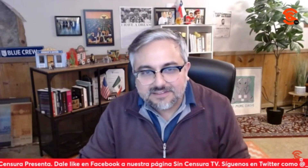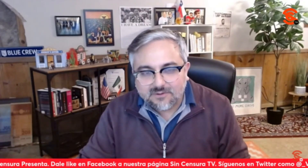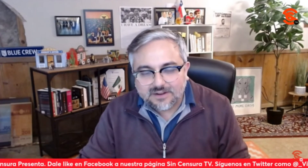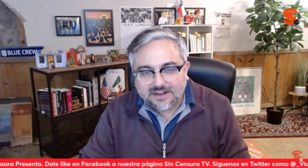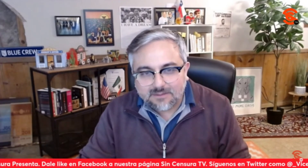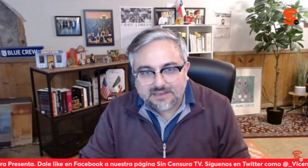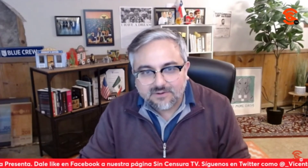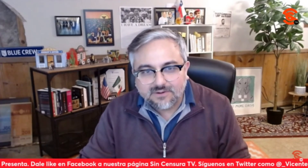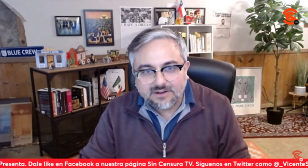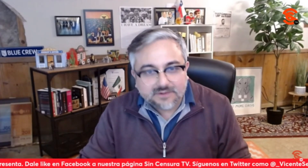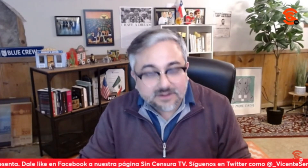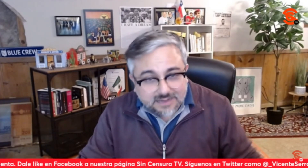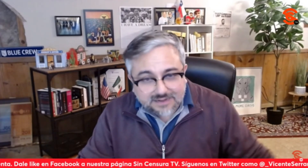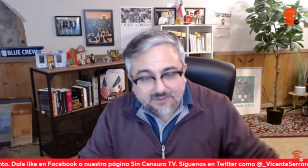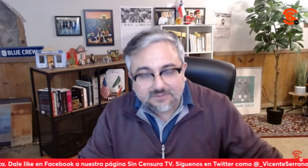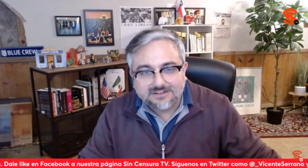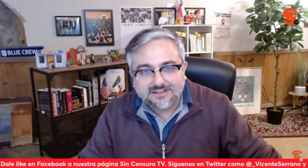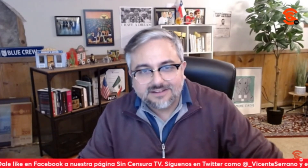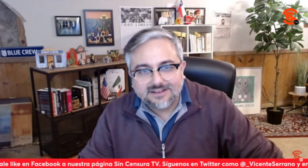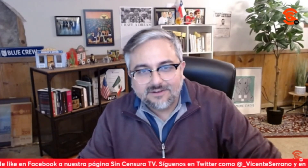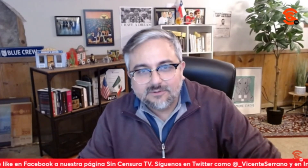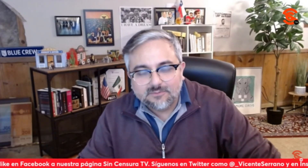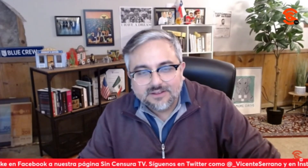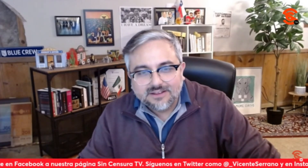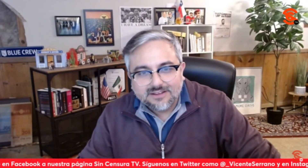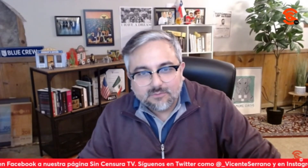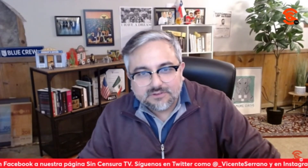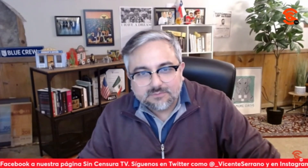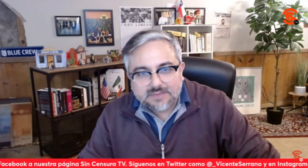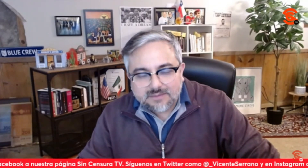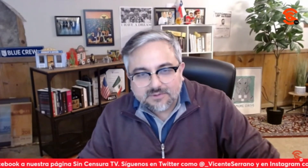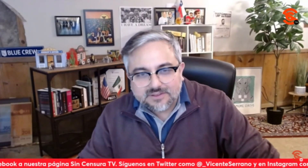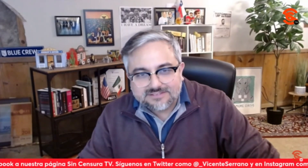quiero presentar a un gran amigo, a un hermano, a un